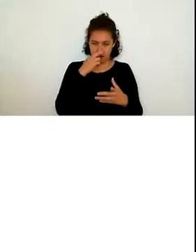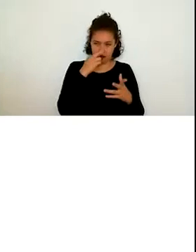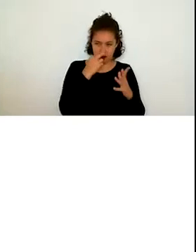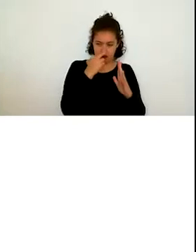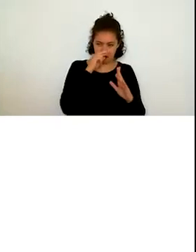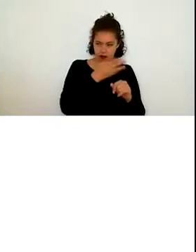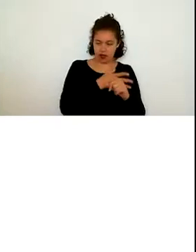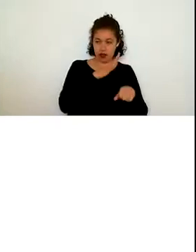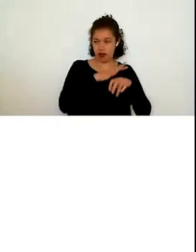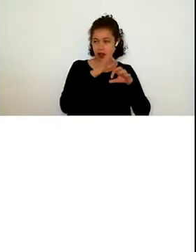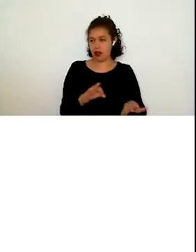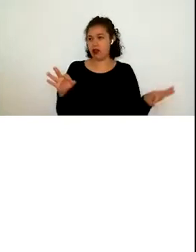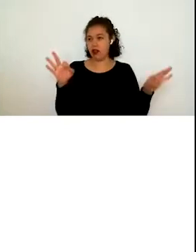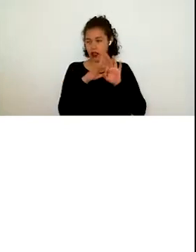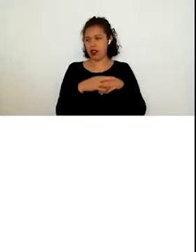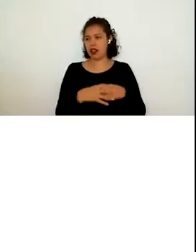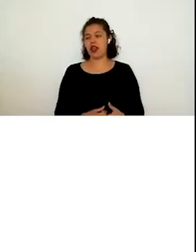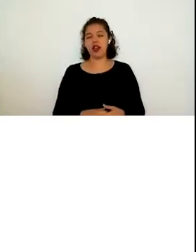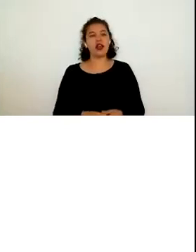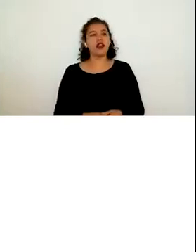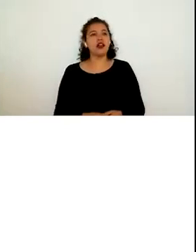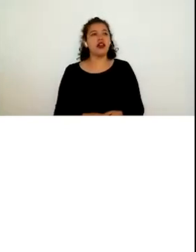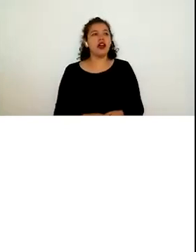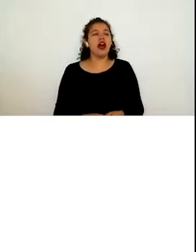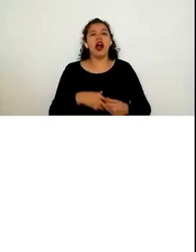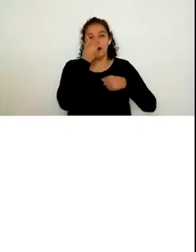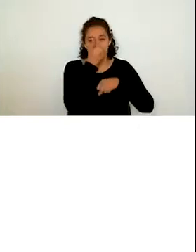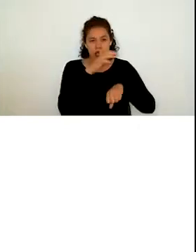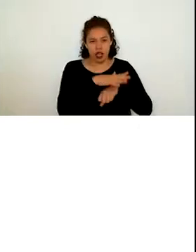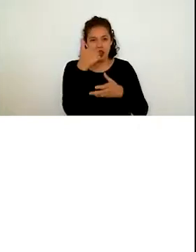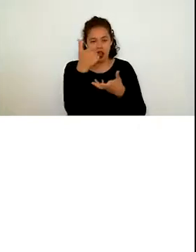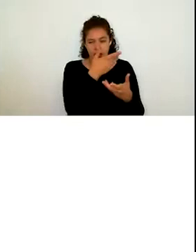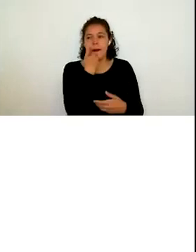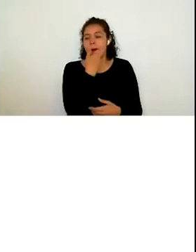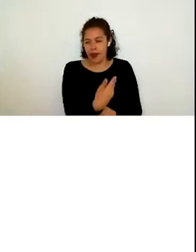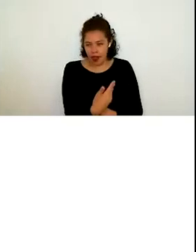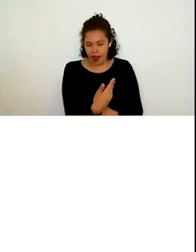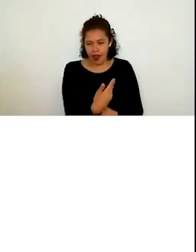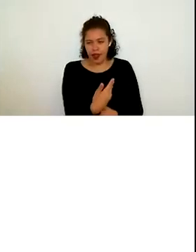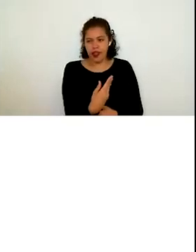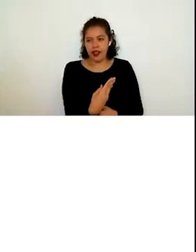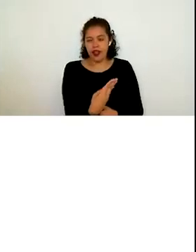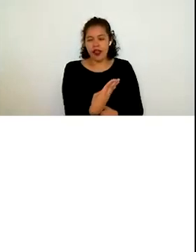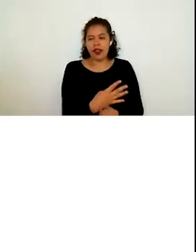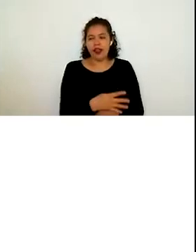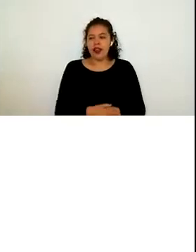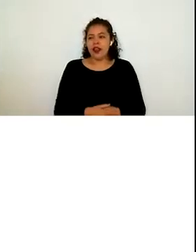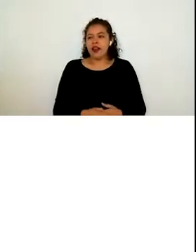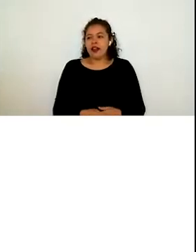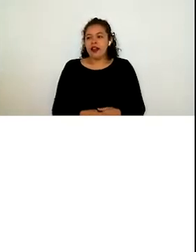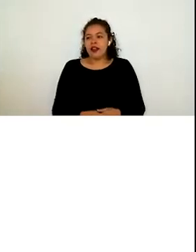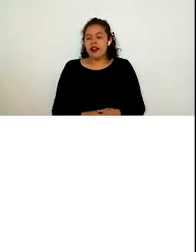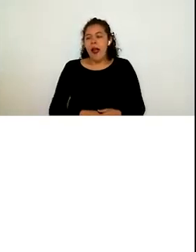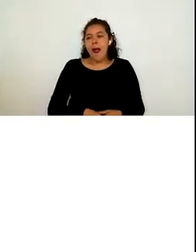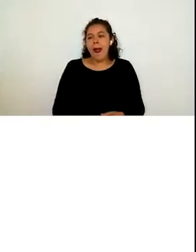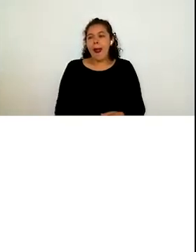reiterar, son la debida administración de los recursos que fueron destinados para la asistencia